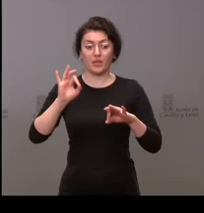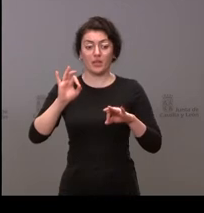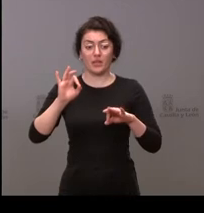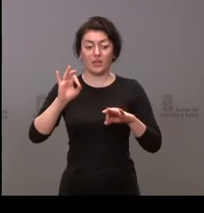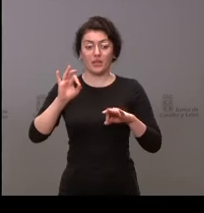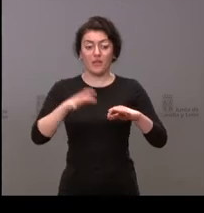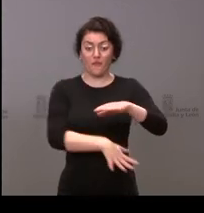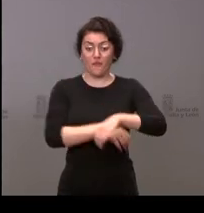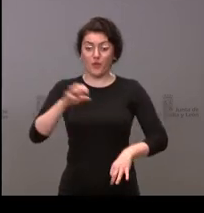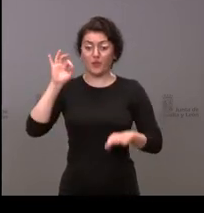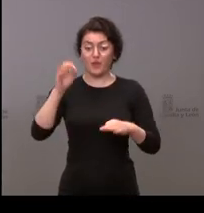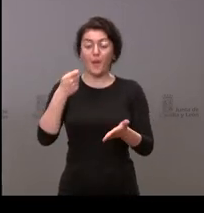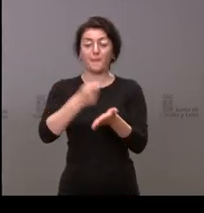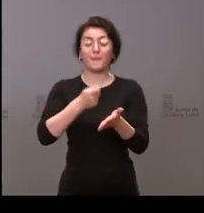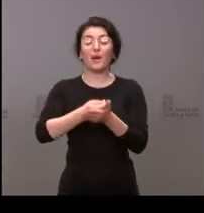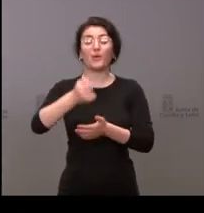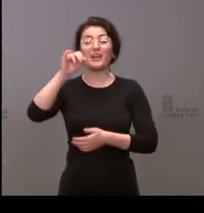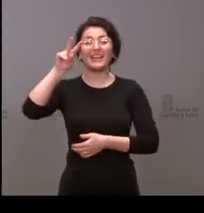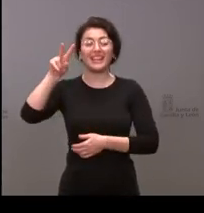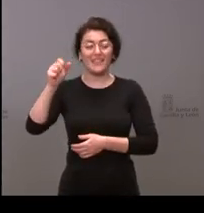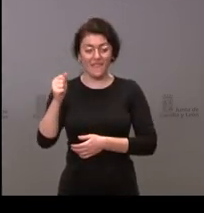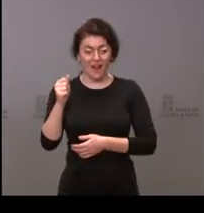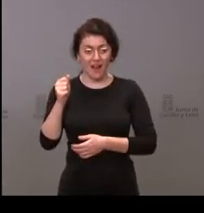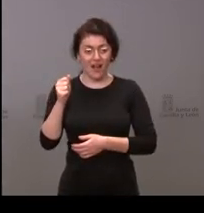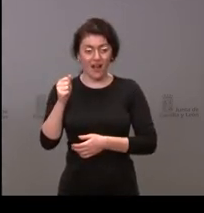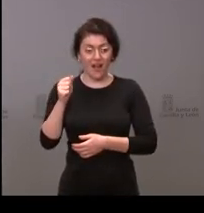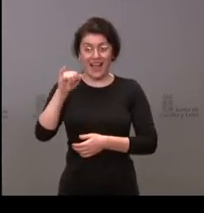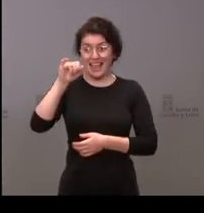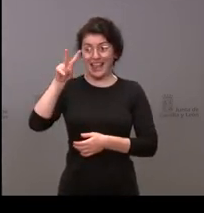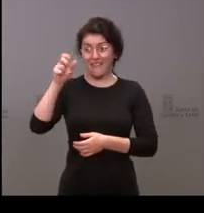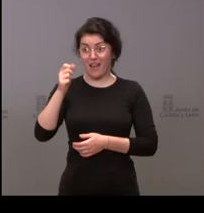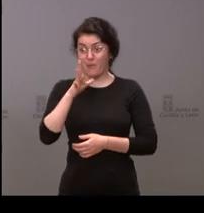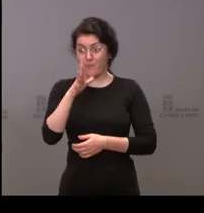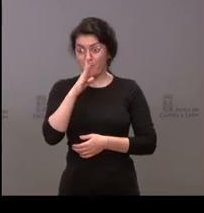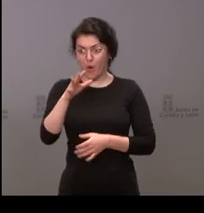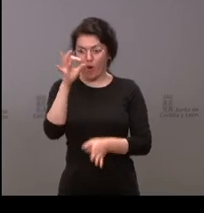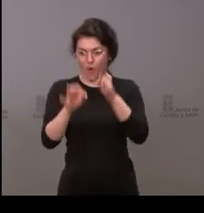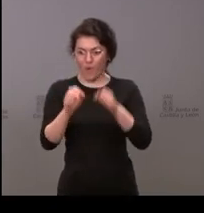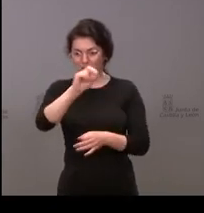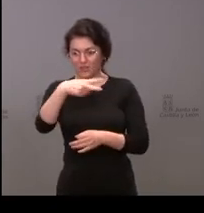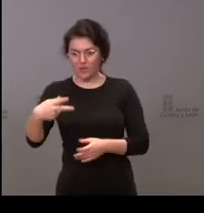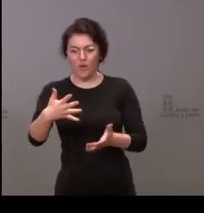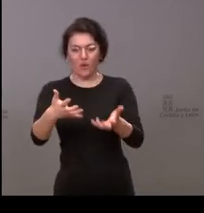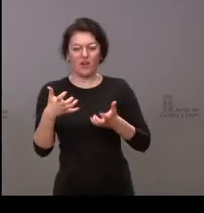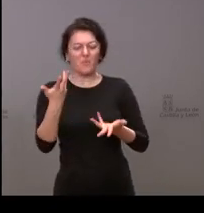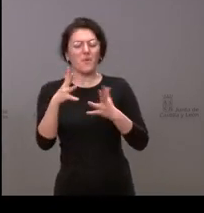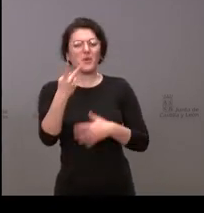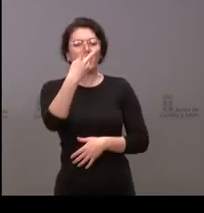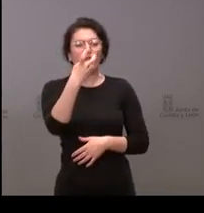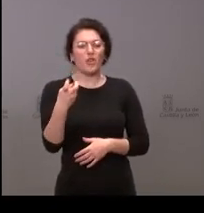deriva de éste qué celebramos que se ganó judicialmente casi 200 millones de euros que creo que